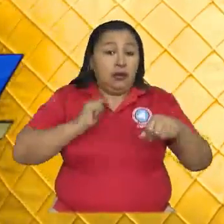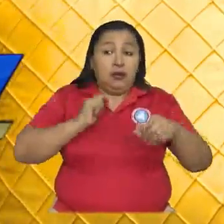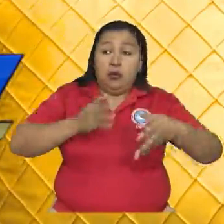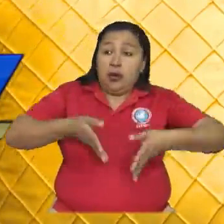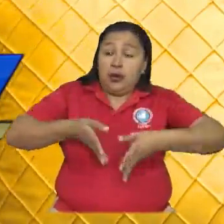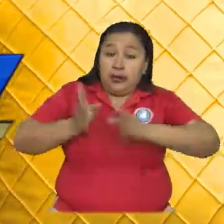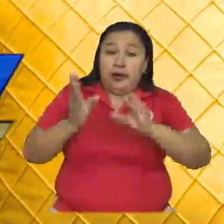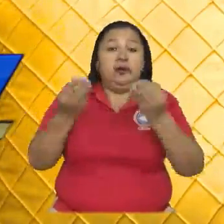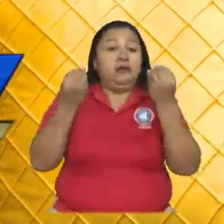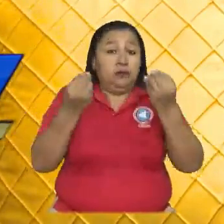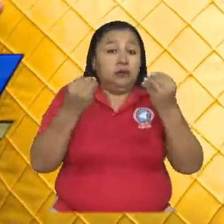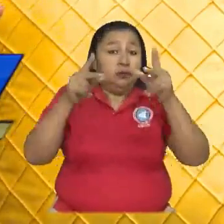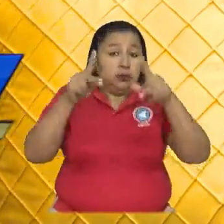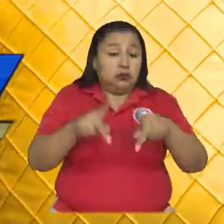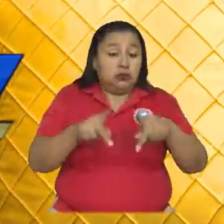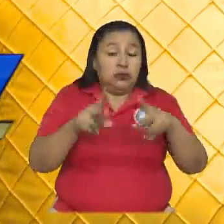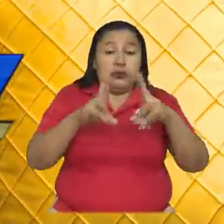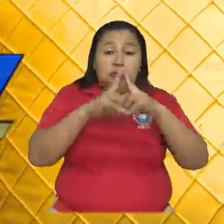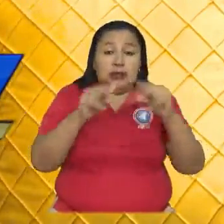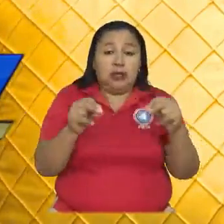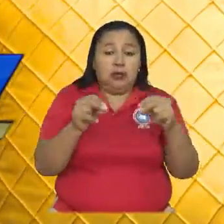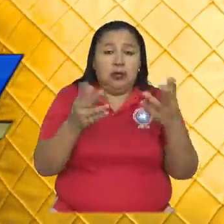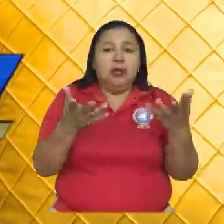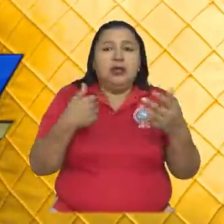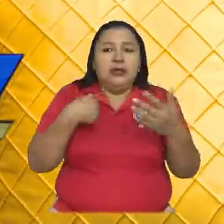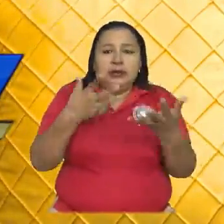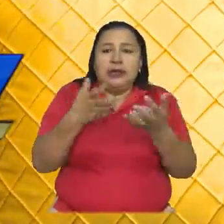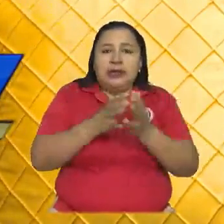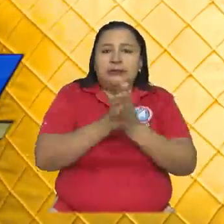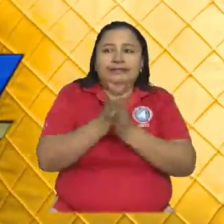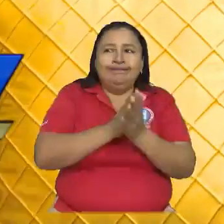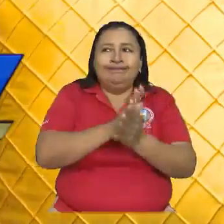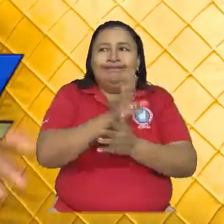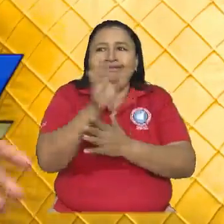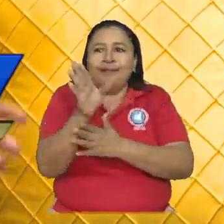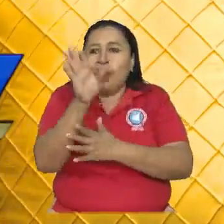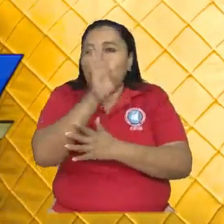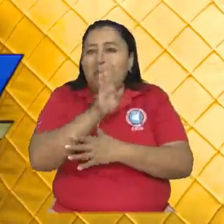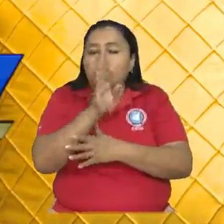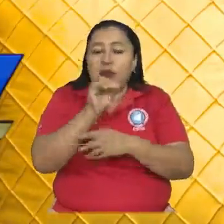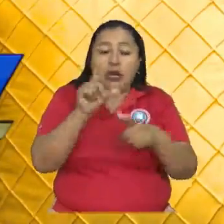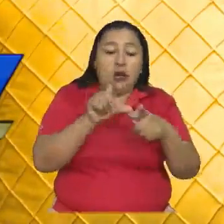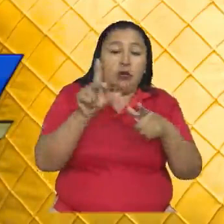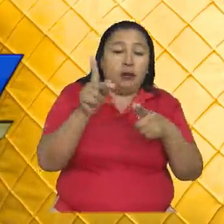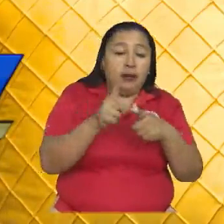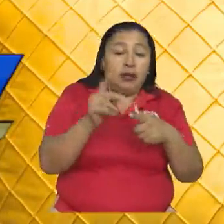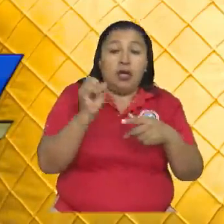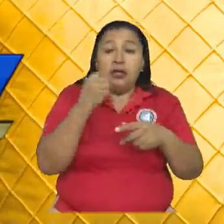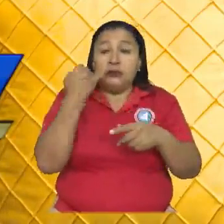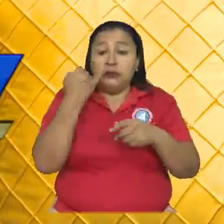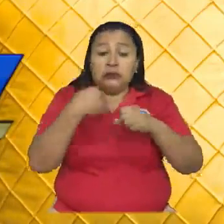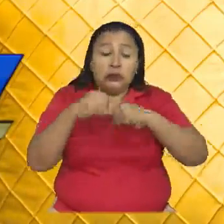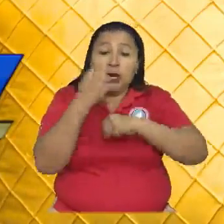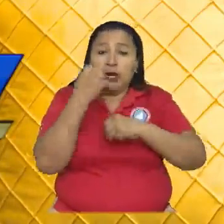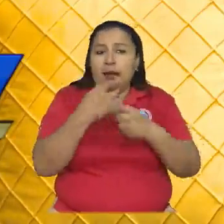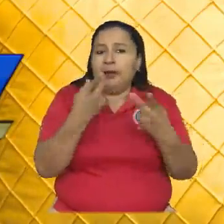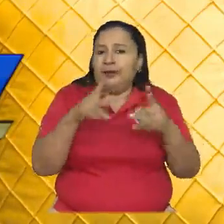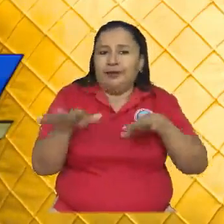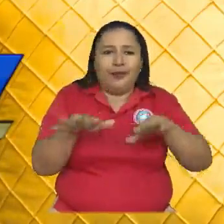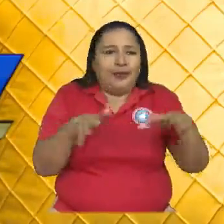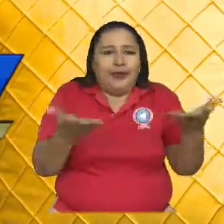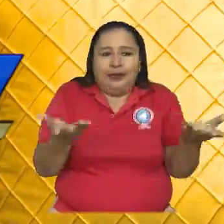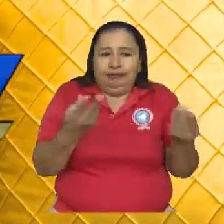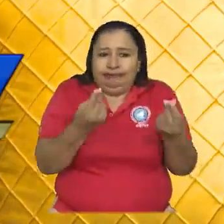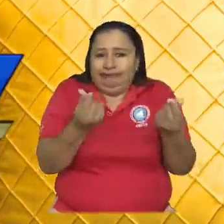hay mucha gente, hay muchos nicaragüenses que quisieran visitar Bluefield o Laguna Perlas o Cornelan y no han podido.